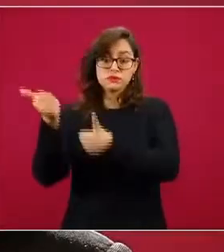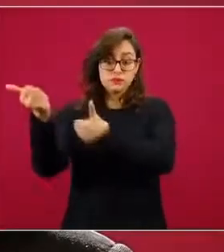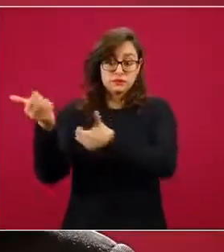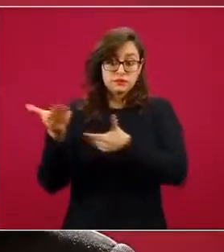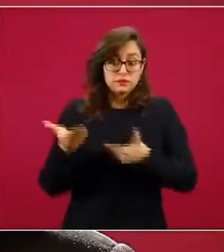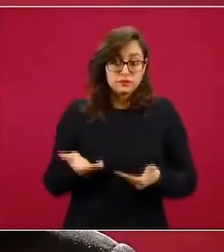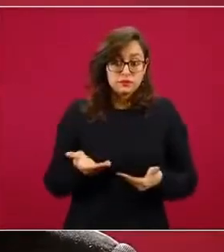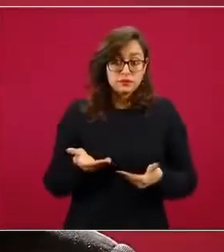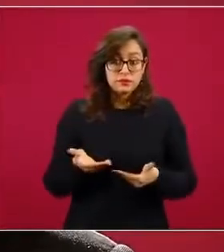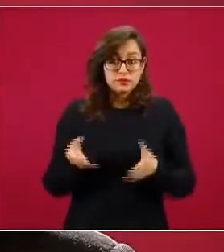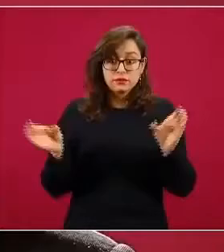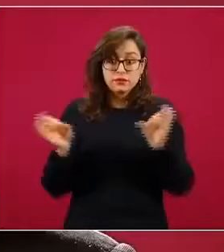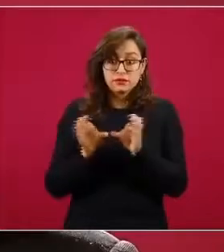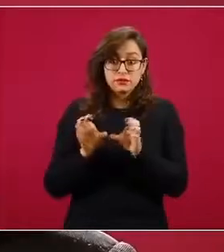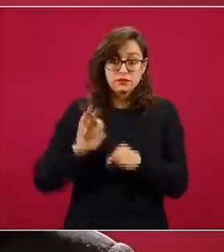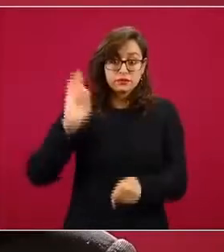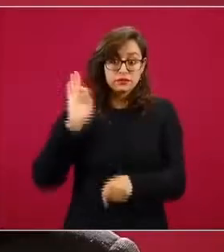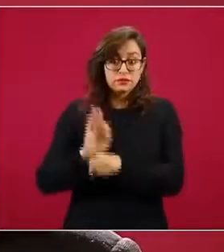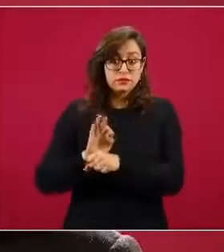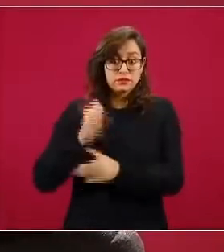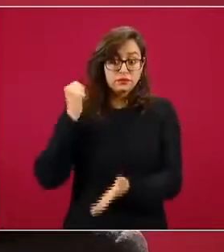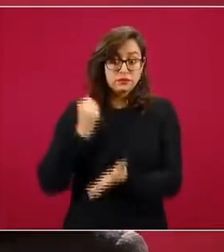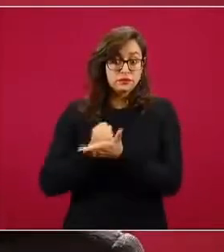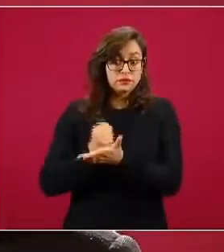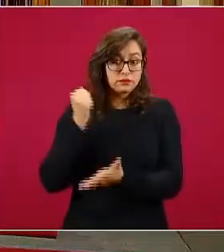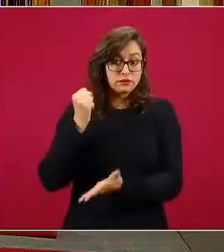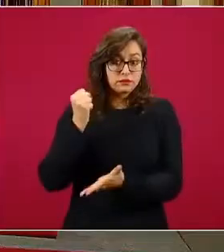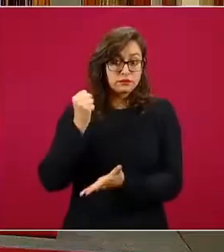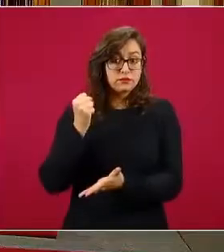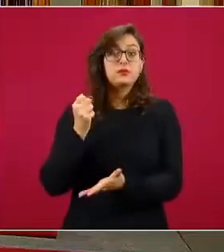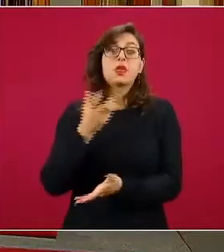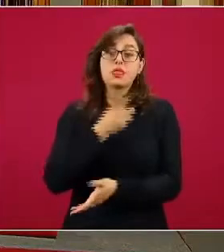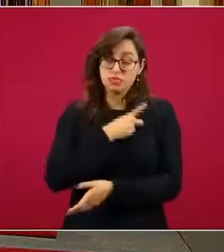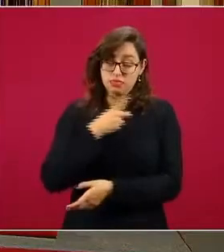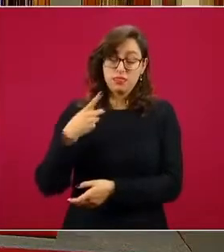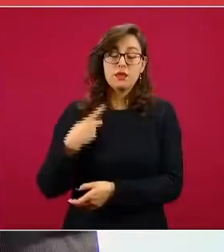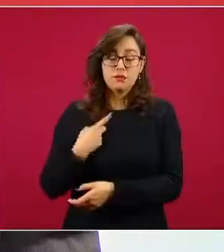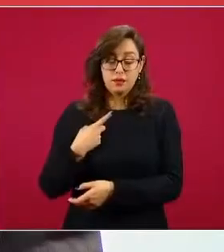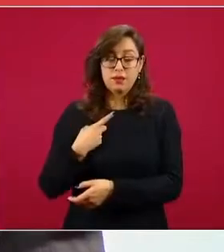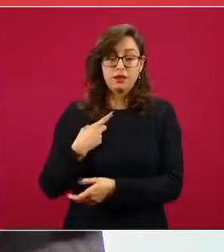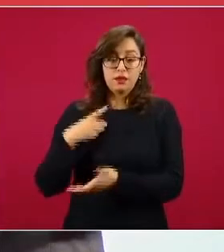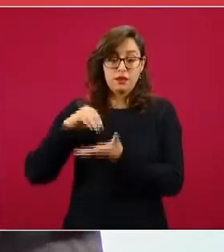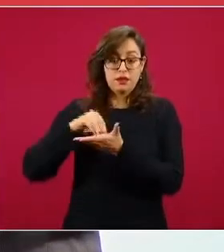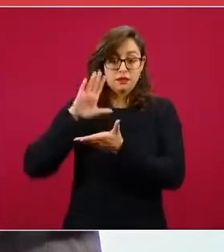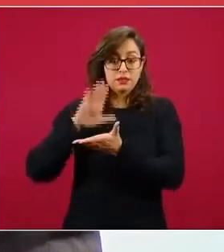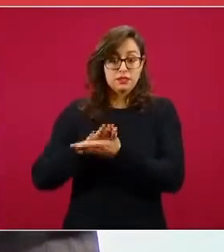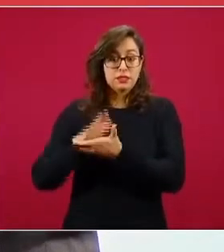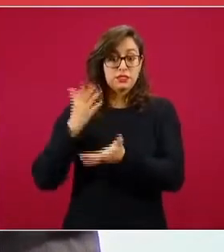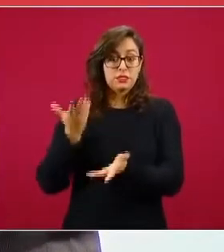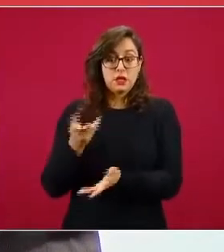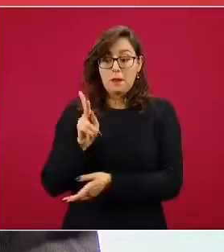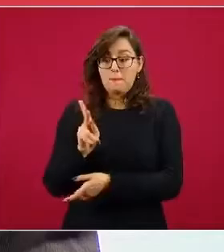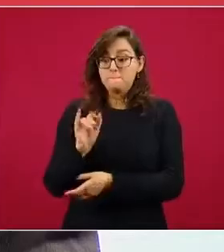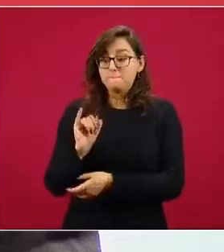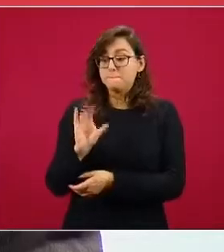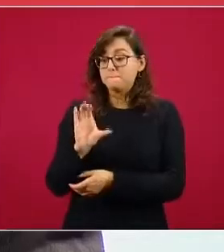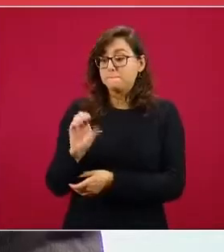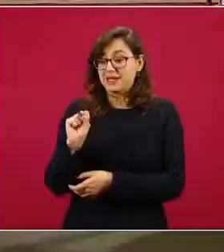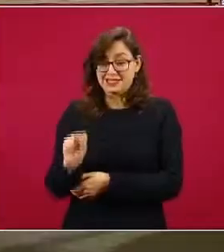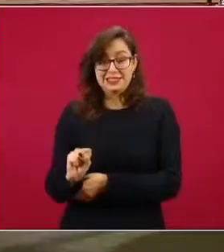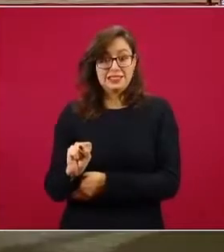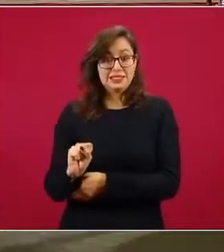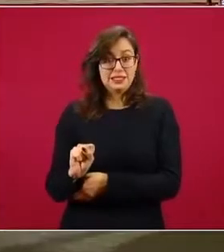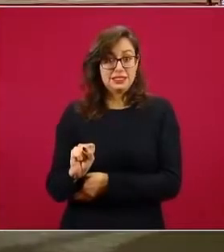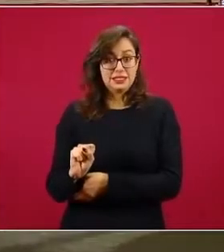que no esté amparado en el esquema de reconocimiento de registros de PICS, es